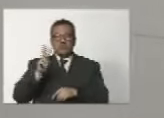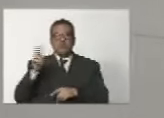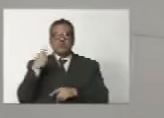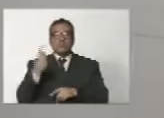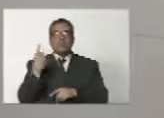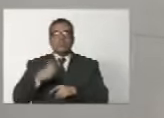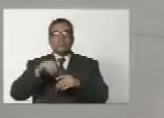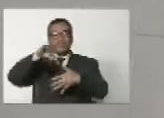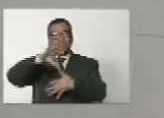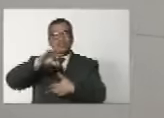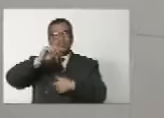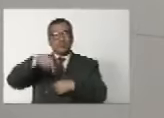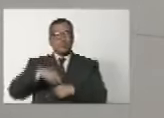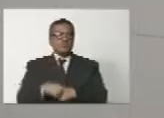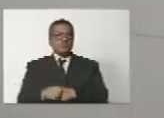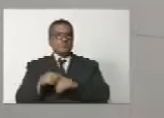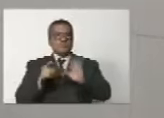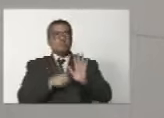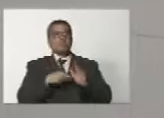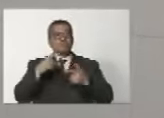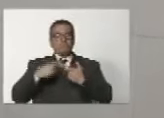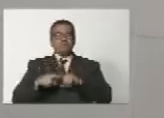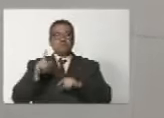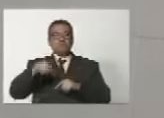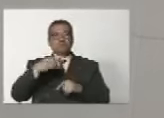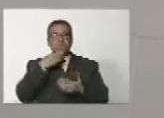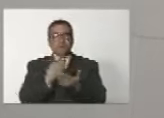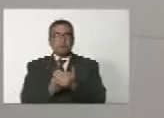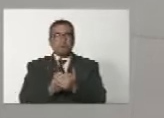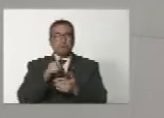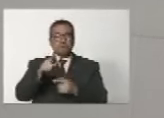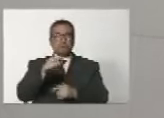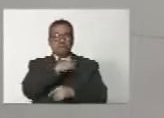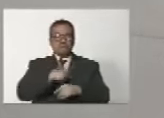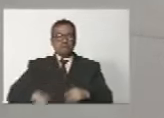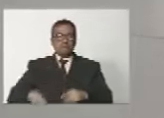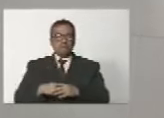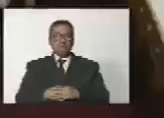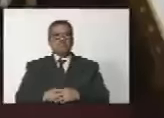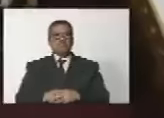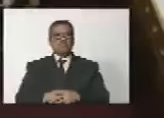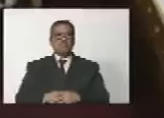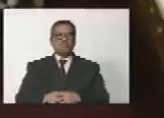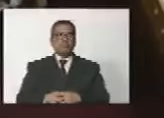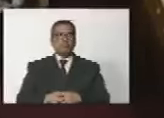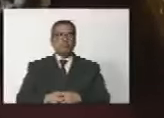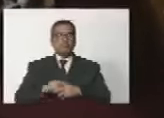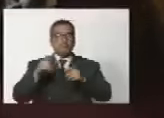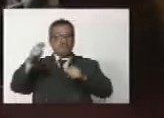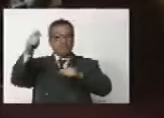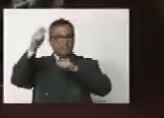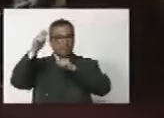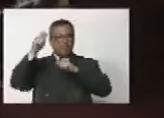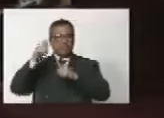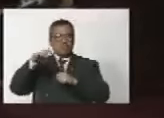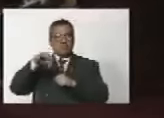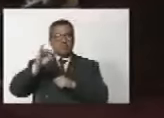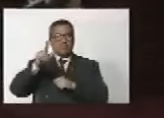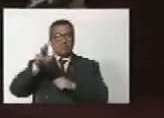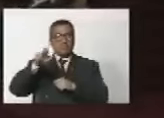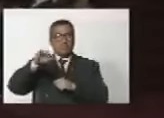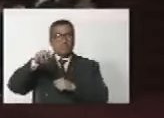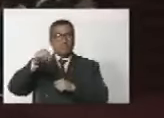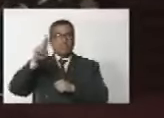no solo en Latinoamérica, sino en el mundo entero. Muchísimas gracias, querido presidente. ¡Que viva Yulimar! ¡Que viva